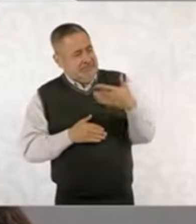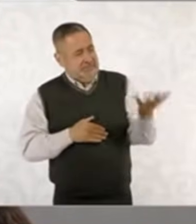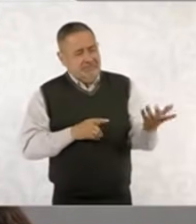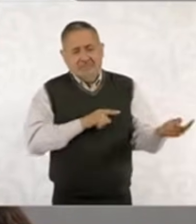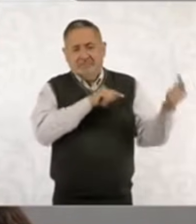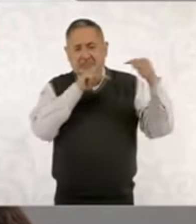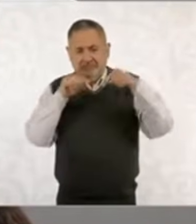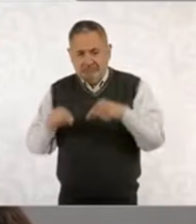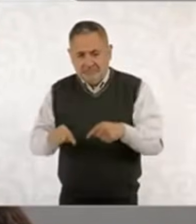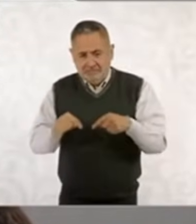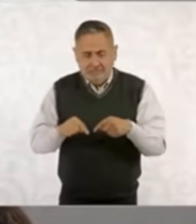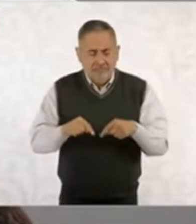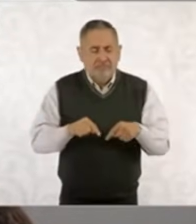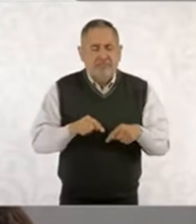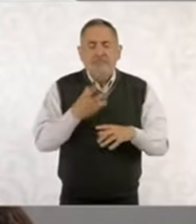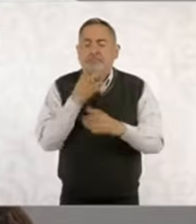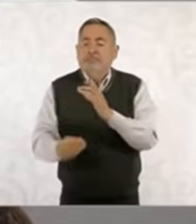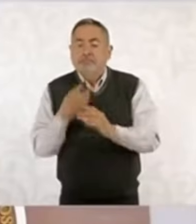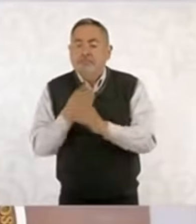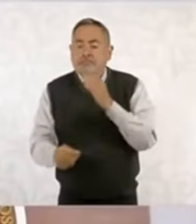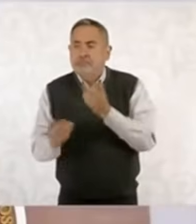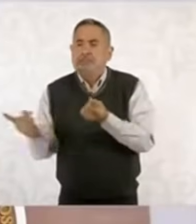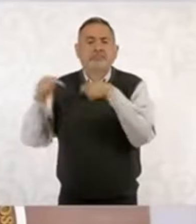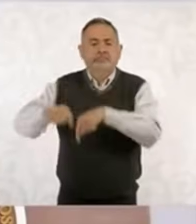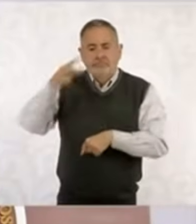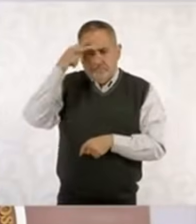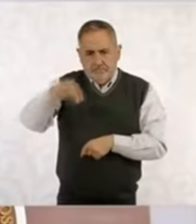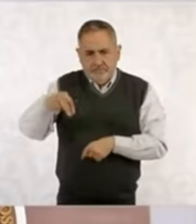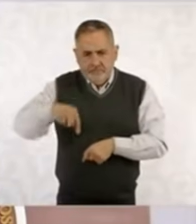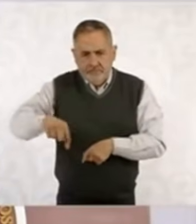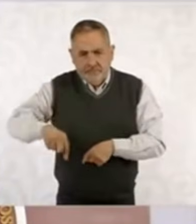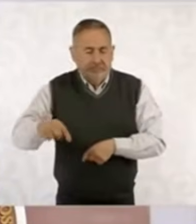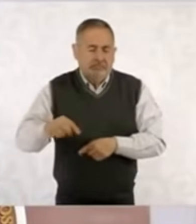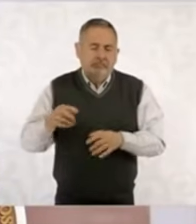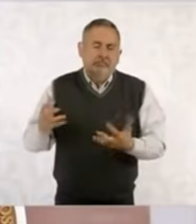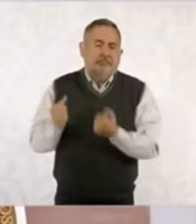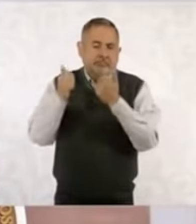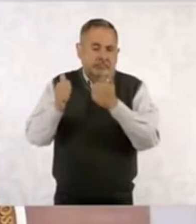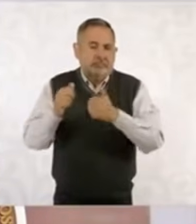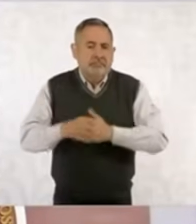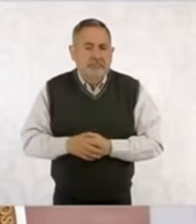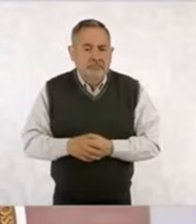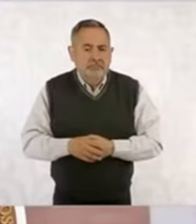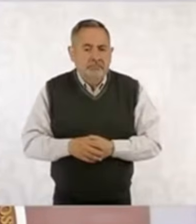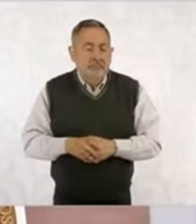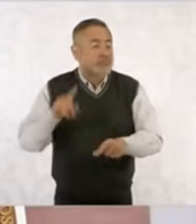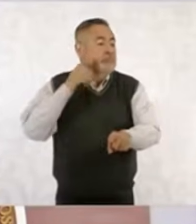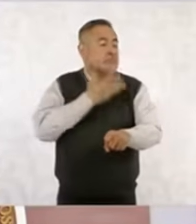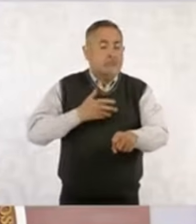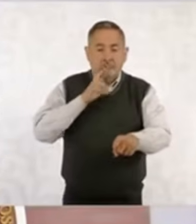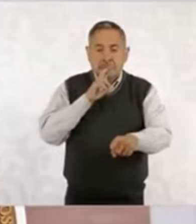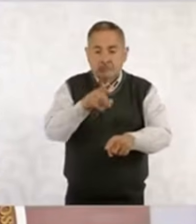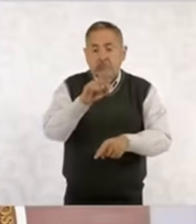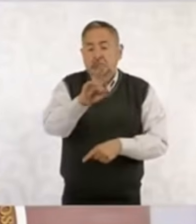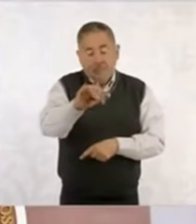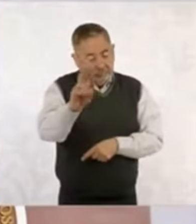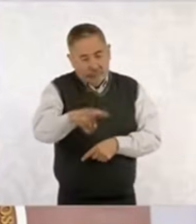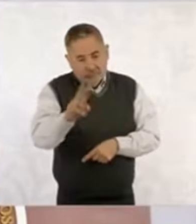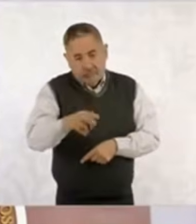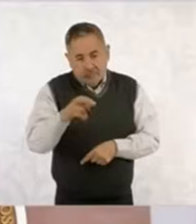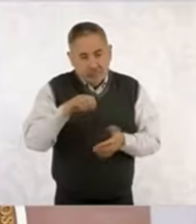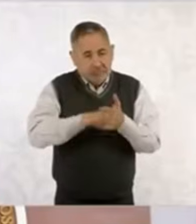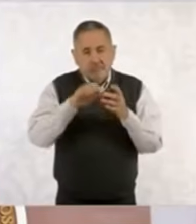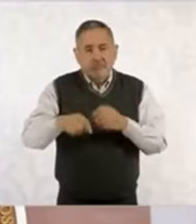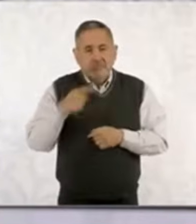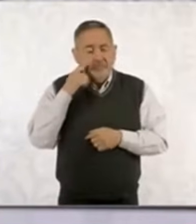nuestro México país. Internamente vivía, por ejemplo, el problema de las desapariciones